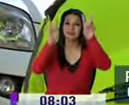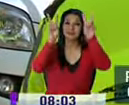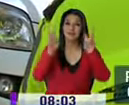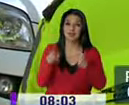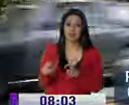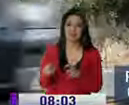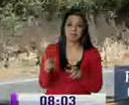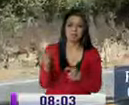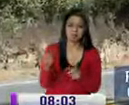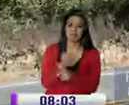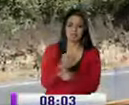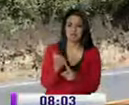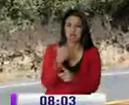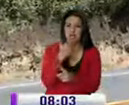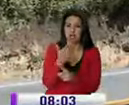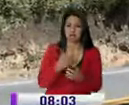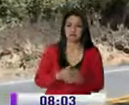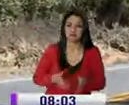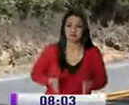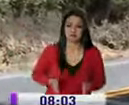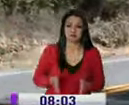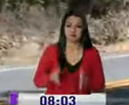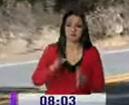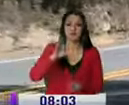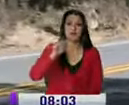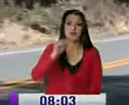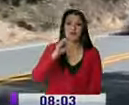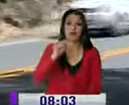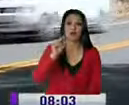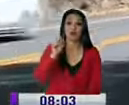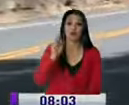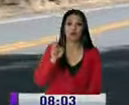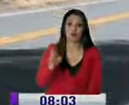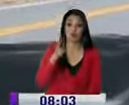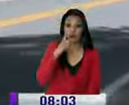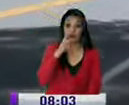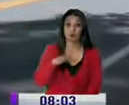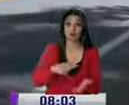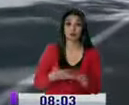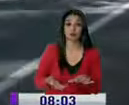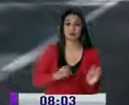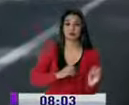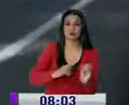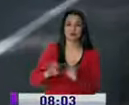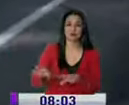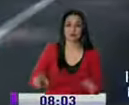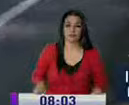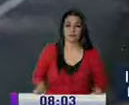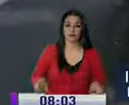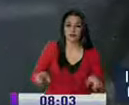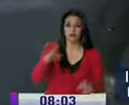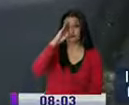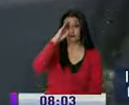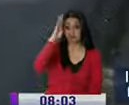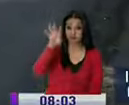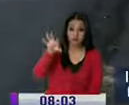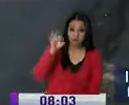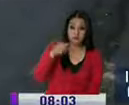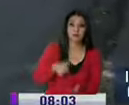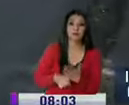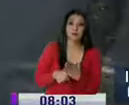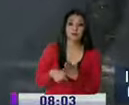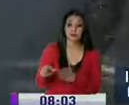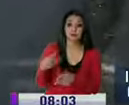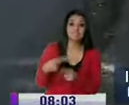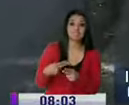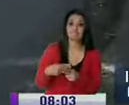la persona. Esta es la vía Tabacundo Cajas. El cuerpo sin vida fue dejado en este lugar. La policía no encontró documento alguno para saber de quién se